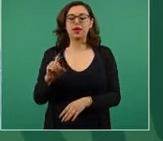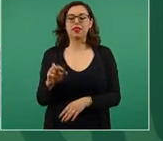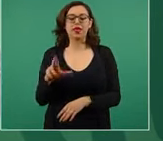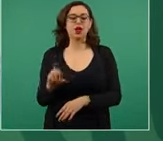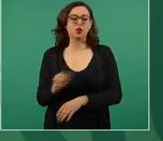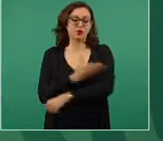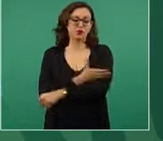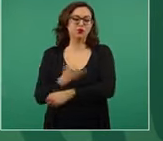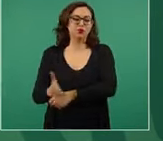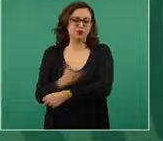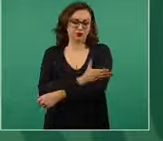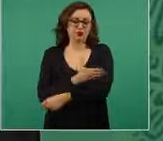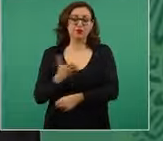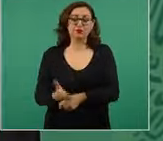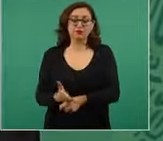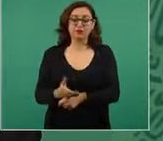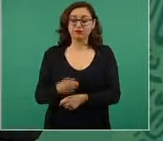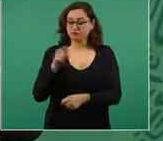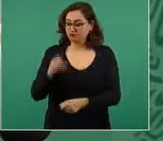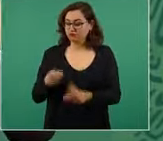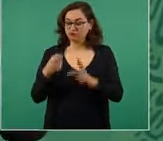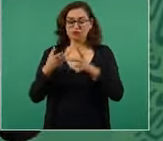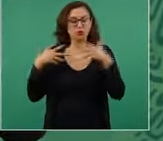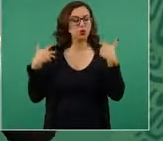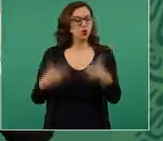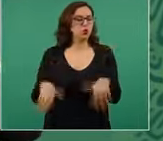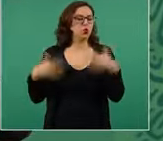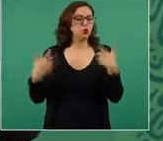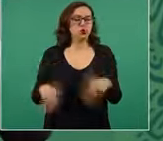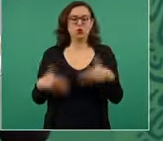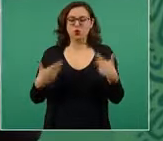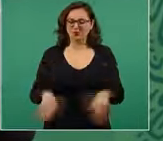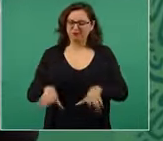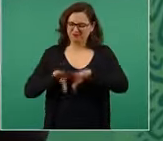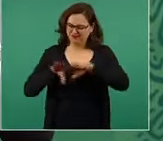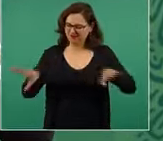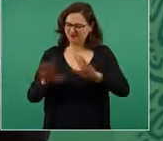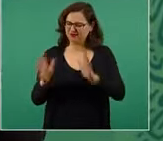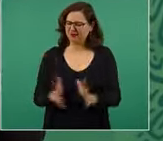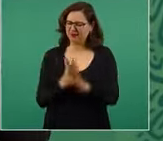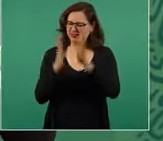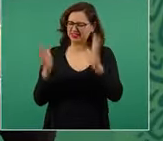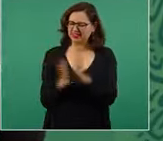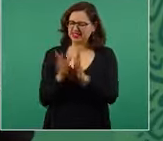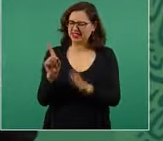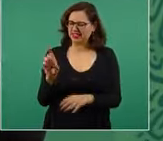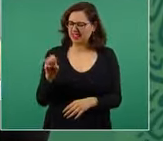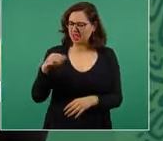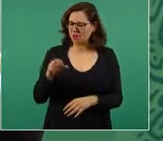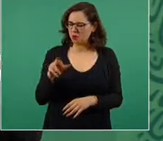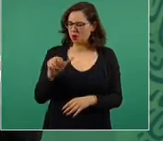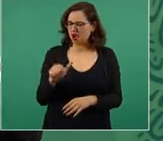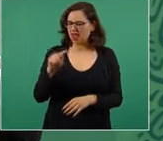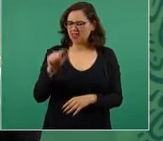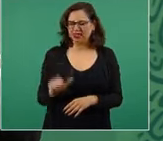apóstol de la democracia. No ha habido un presidente más demócrata en México